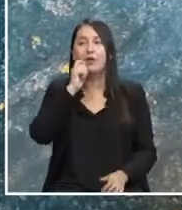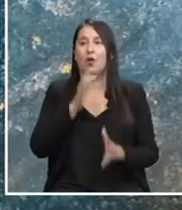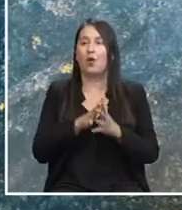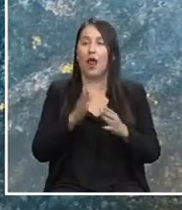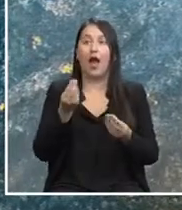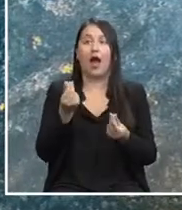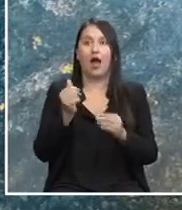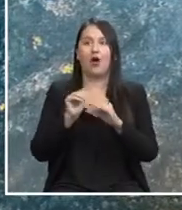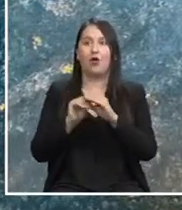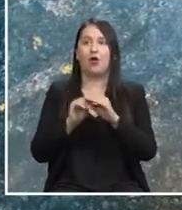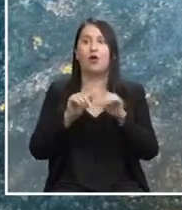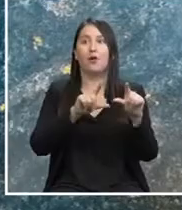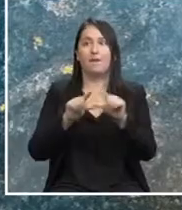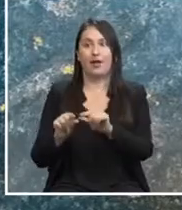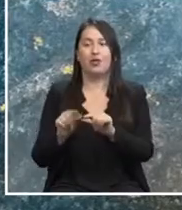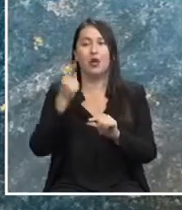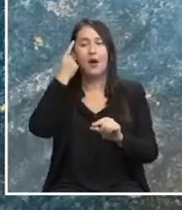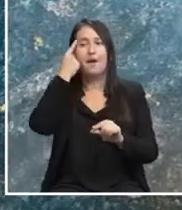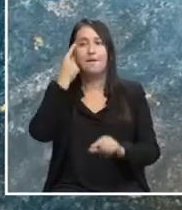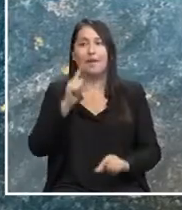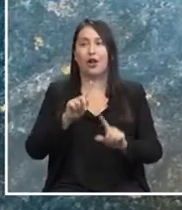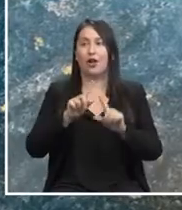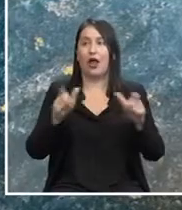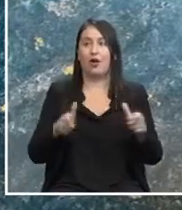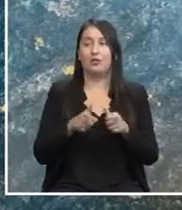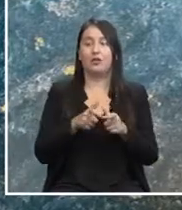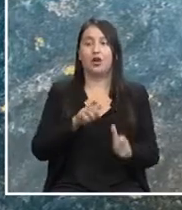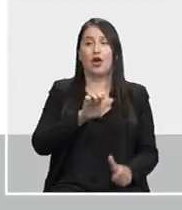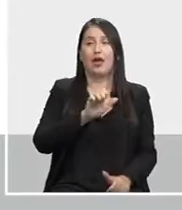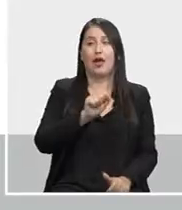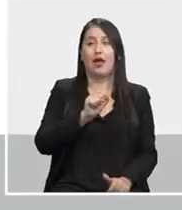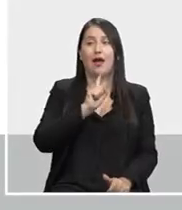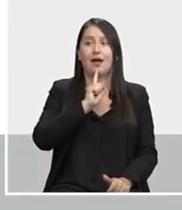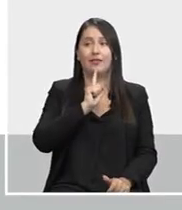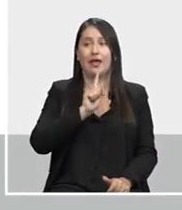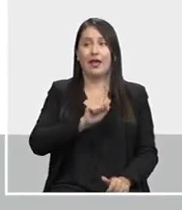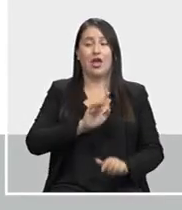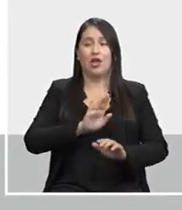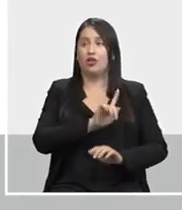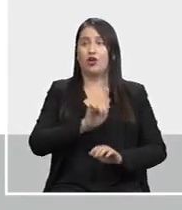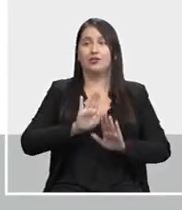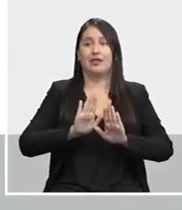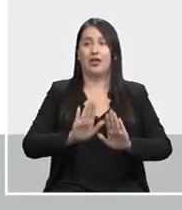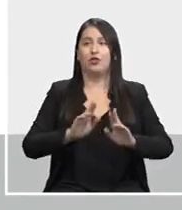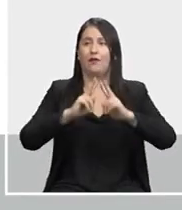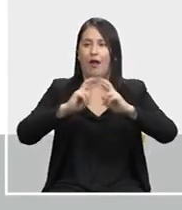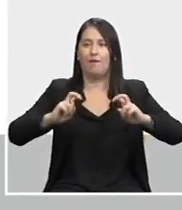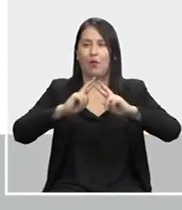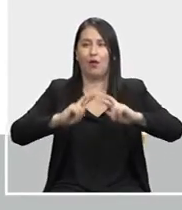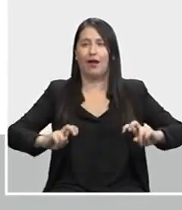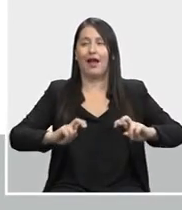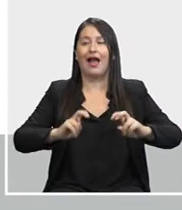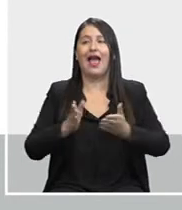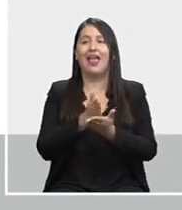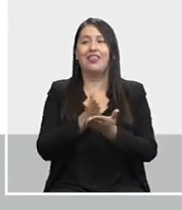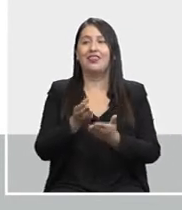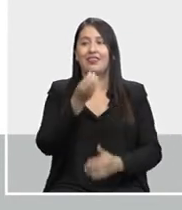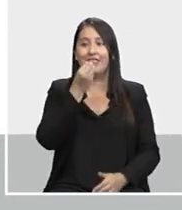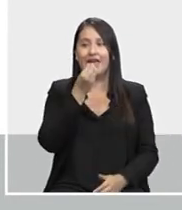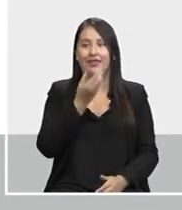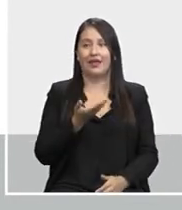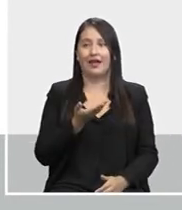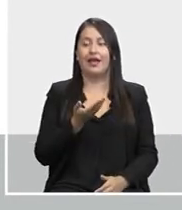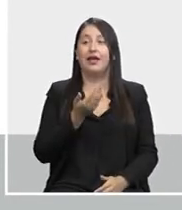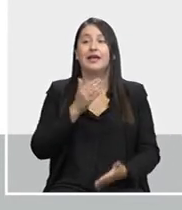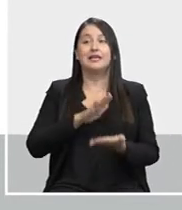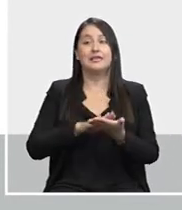costos. Pero la Comisión EAT-Lancet no se detuvo allí en la búsqueda de dietas de referencia saludables.